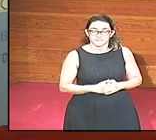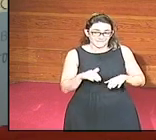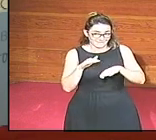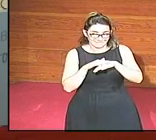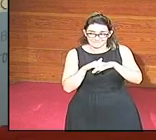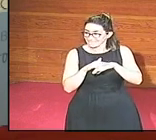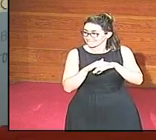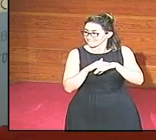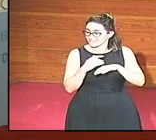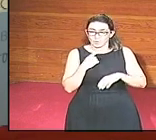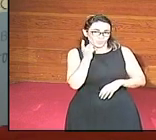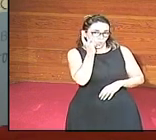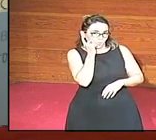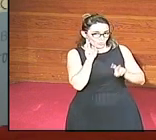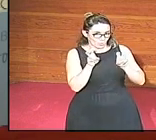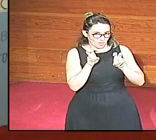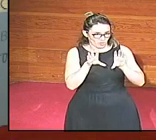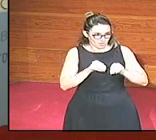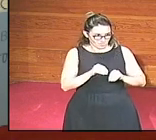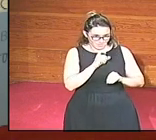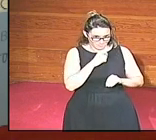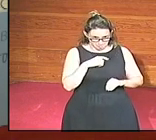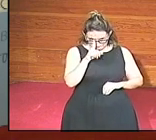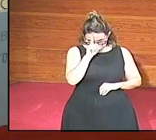Perdonad que tengo teléfono nuevo y no sé cómo se apaga.